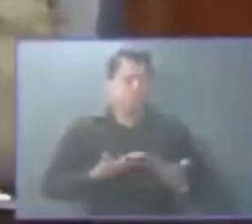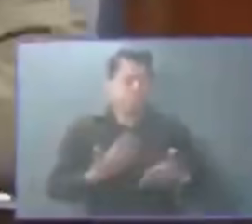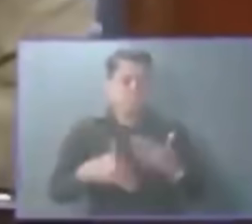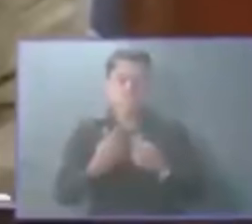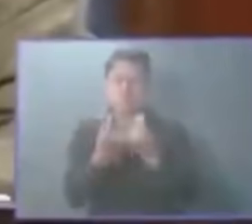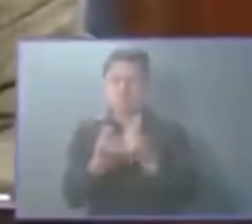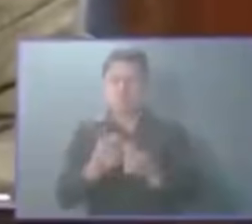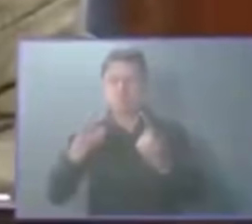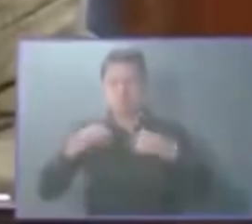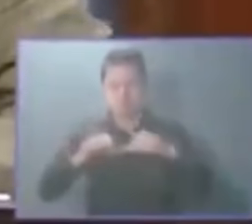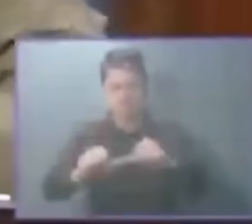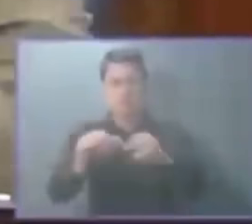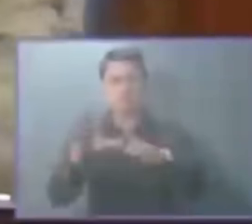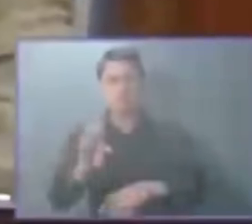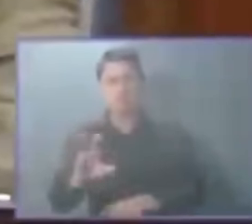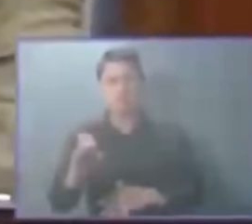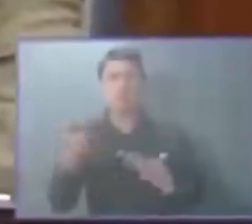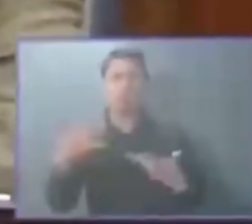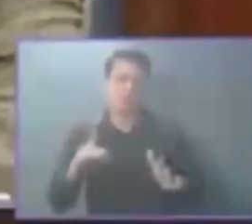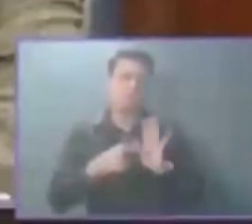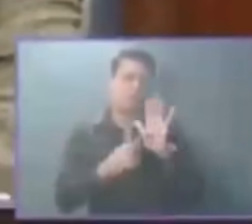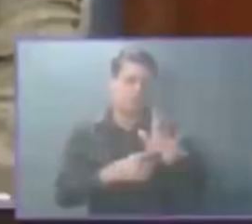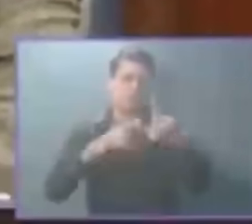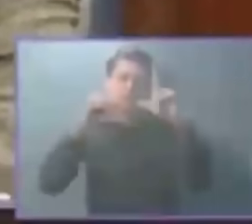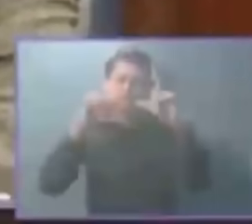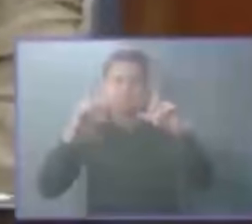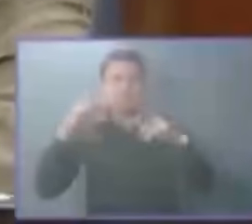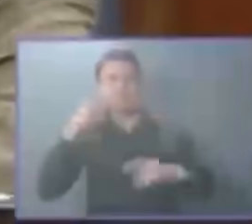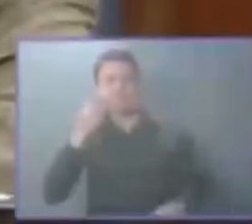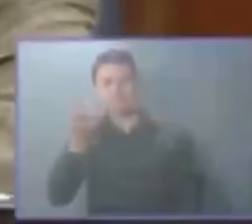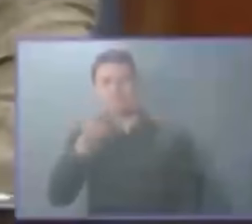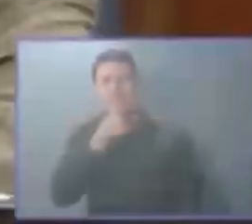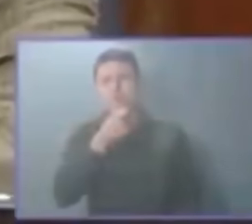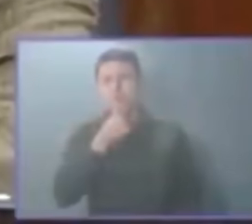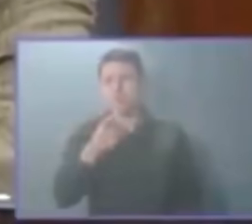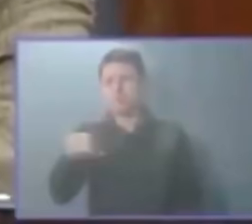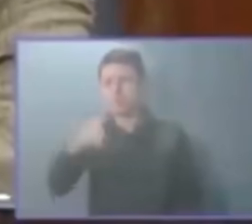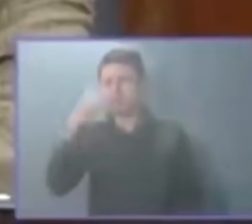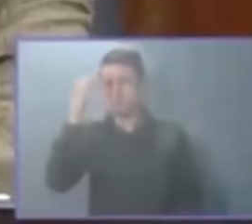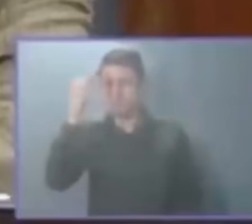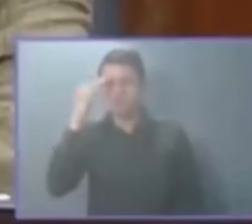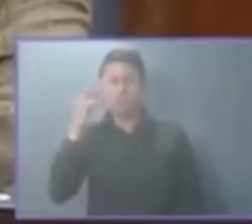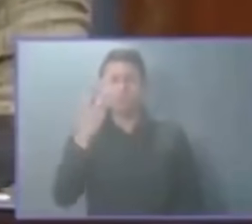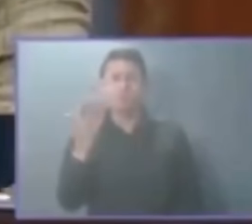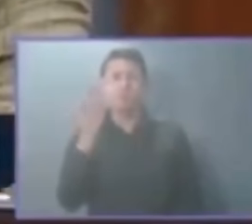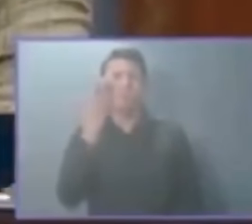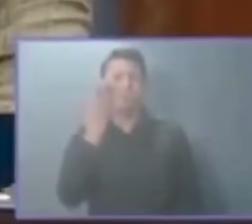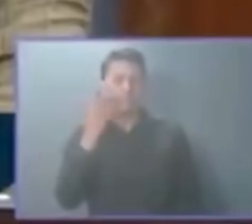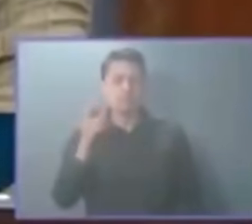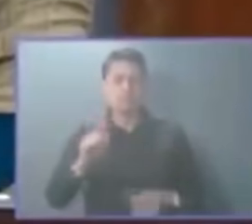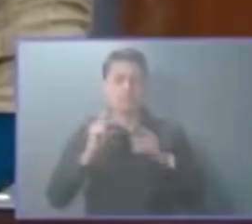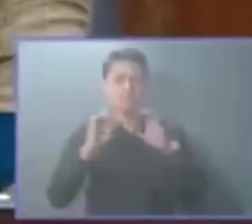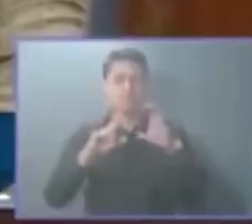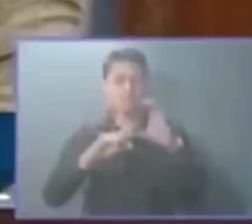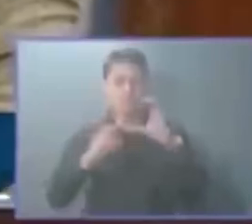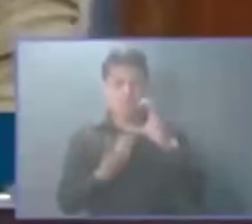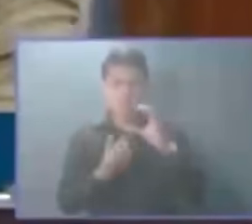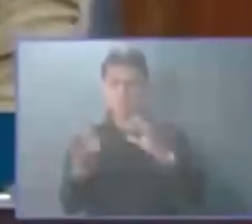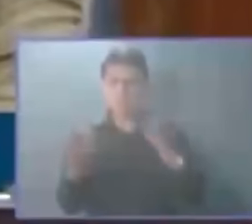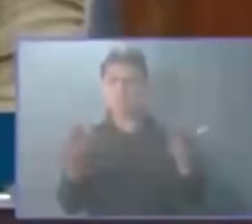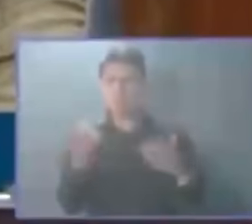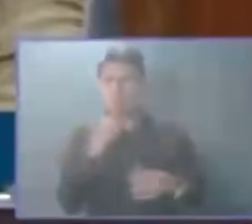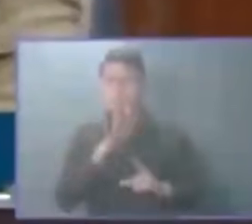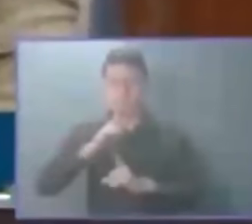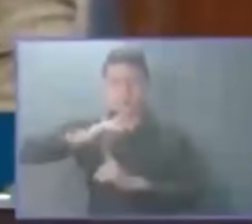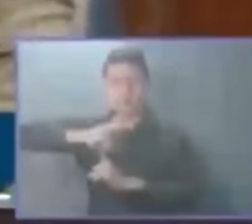sigan robando? Ya se los va a sacar en la cara. Ustedes saben lo que andan ahí en las redes sociales ahorita, de lo que sucedió en